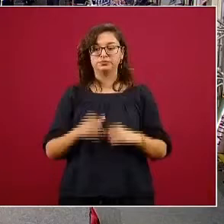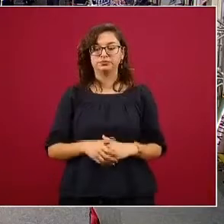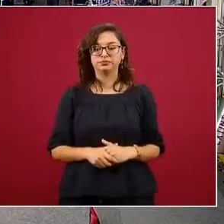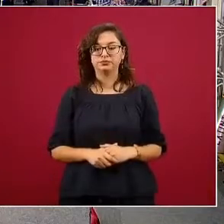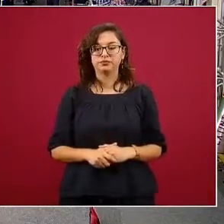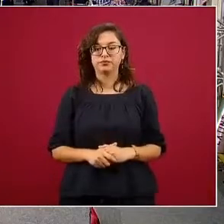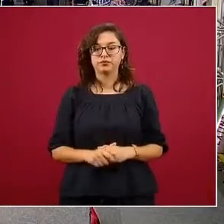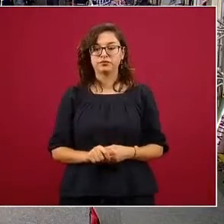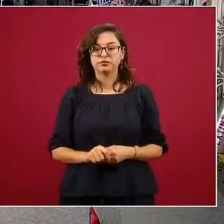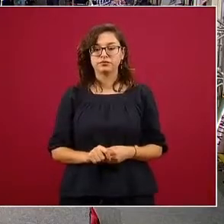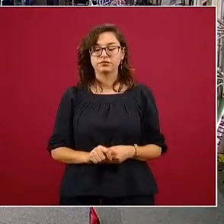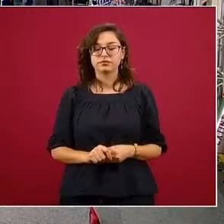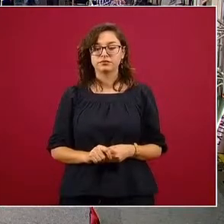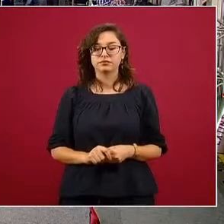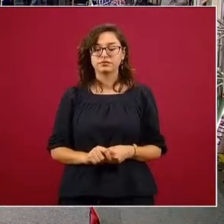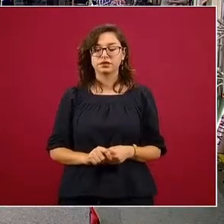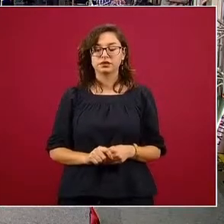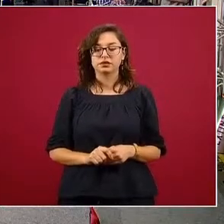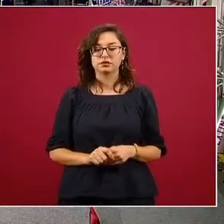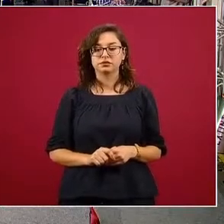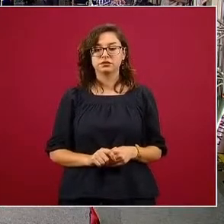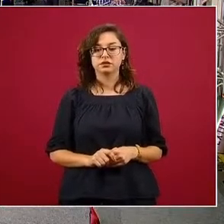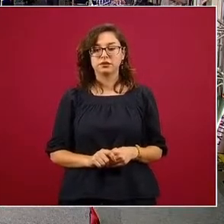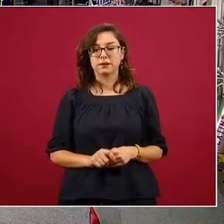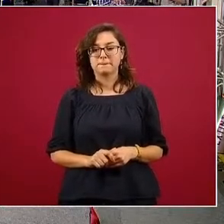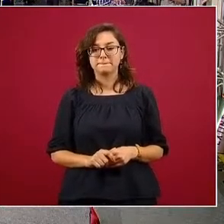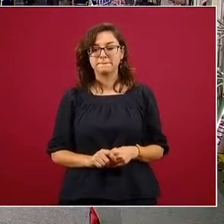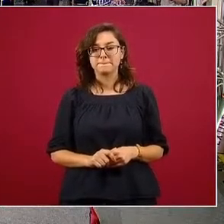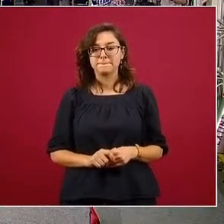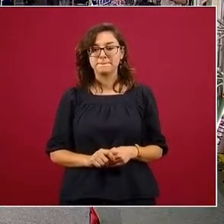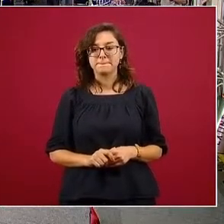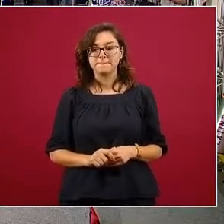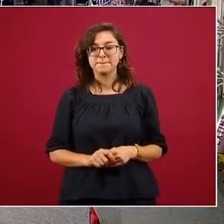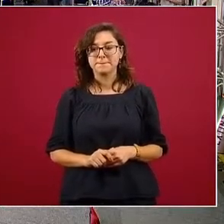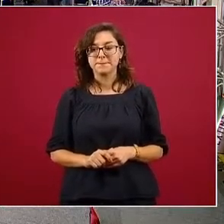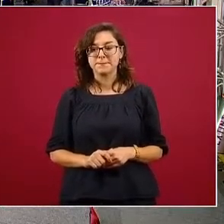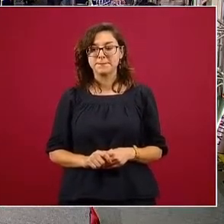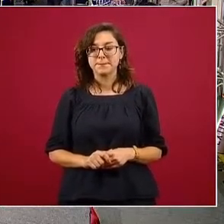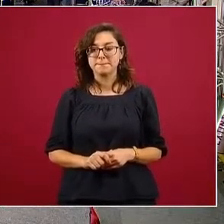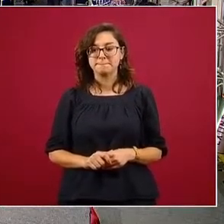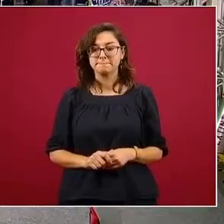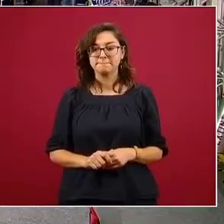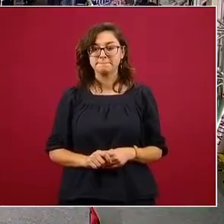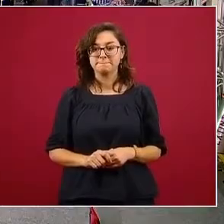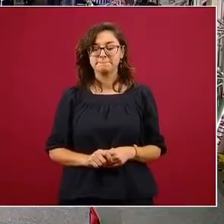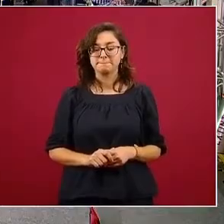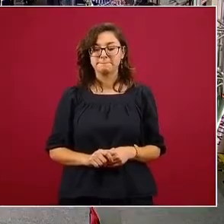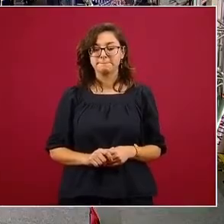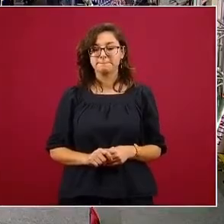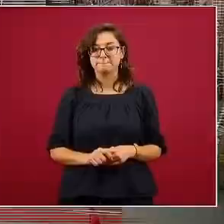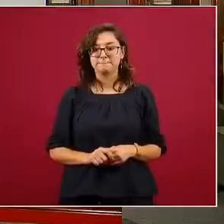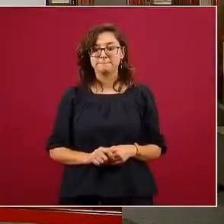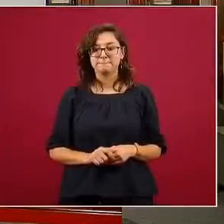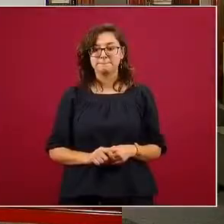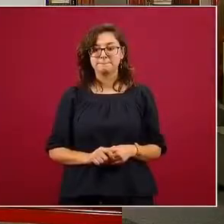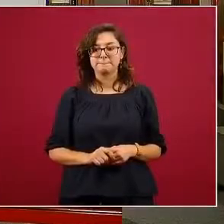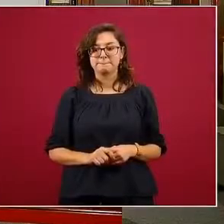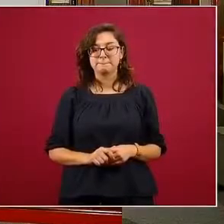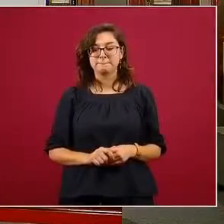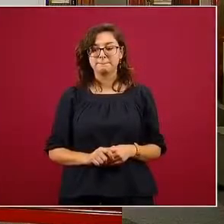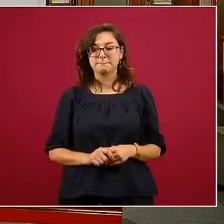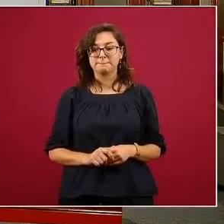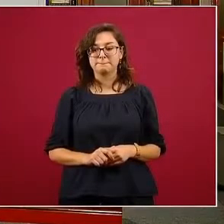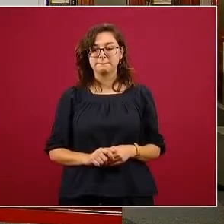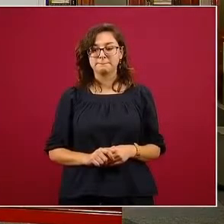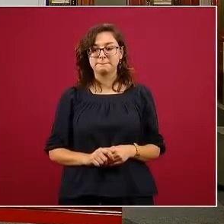Les aparecerá la notificación directamente en Facebook. La pregunta directa aparecerá en su pantalla inicial. Para buscarla, ¿cómo se llama? ¿Cuál es el nombre